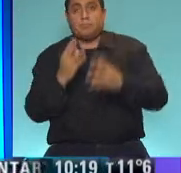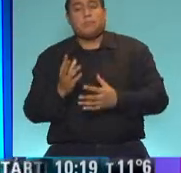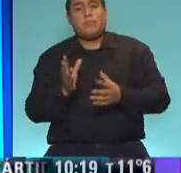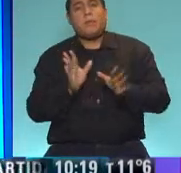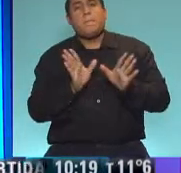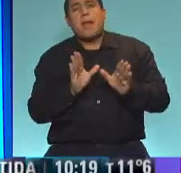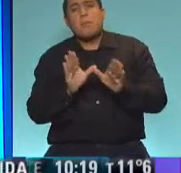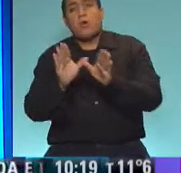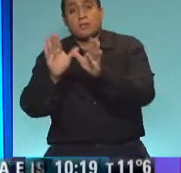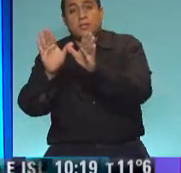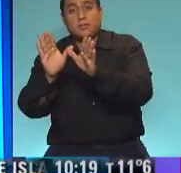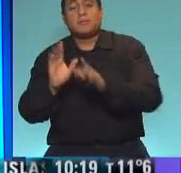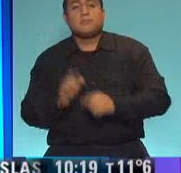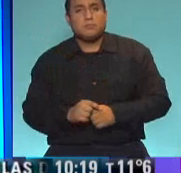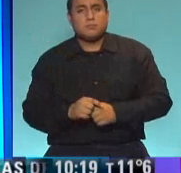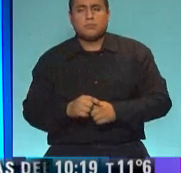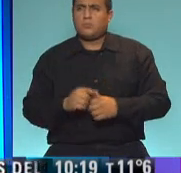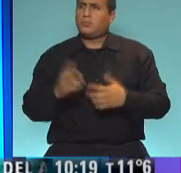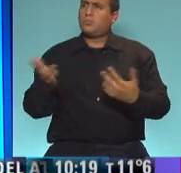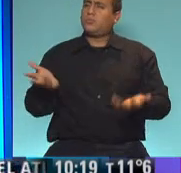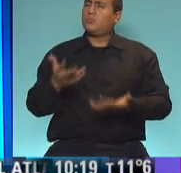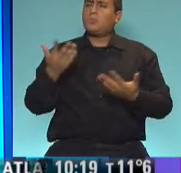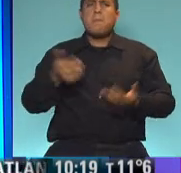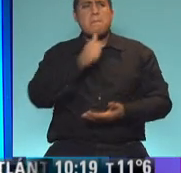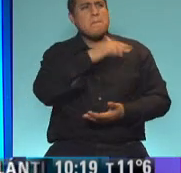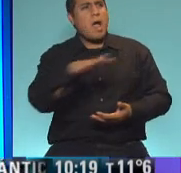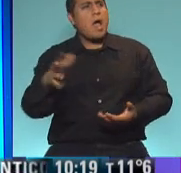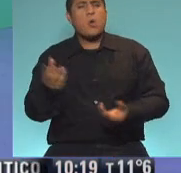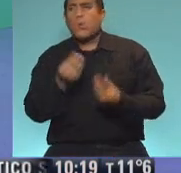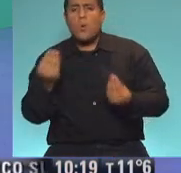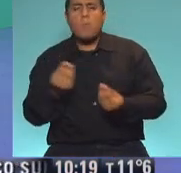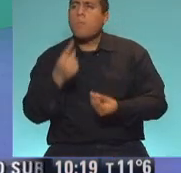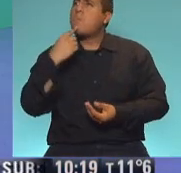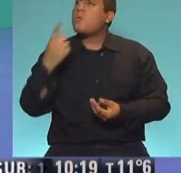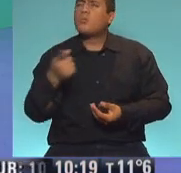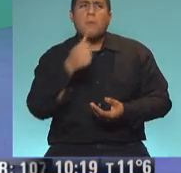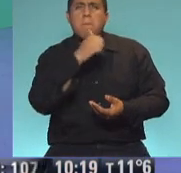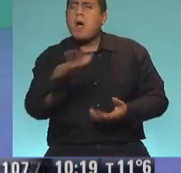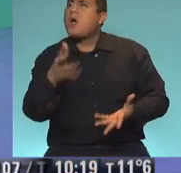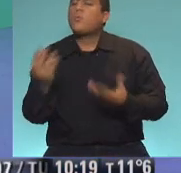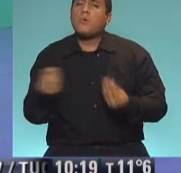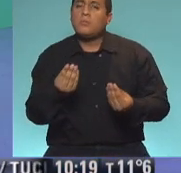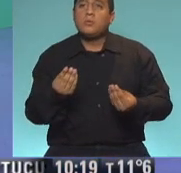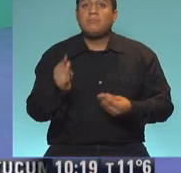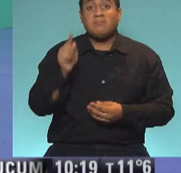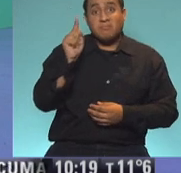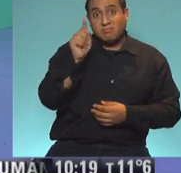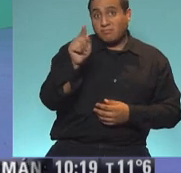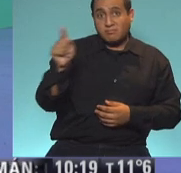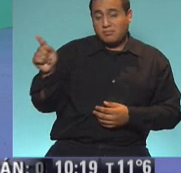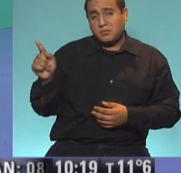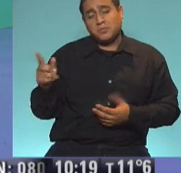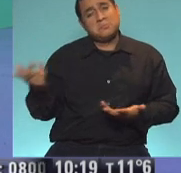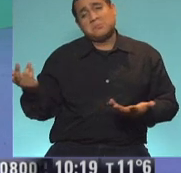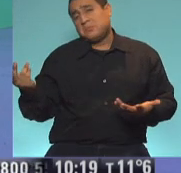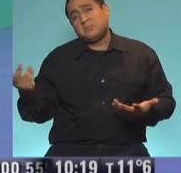pelucas. ¿Cómo es el mar?, les pregunta. Pero ellos solo saben